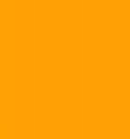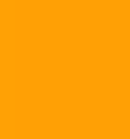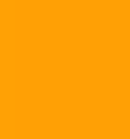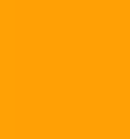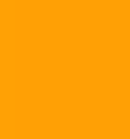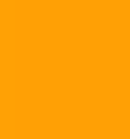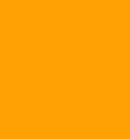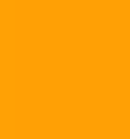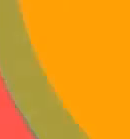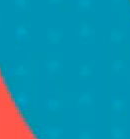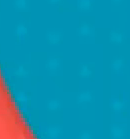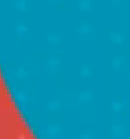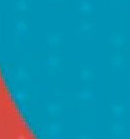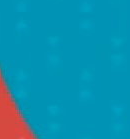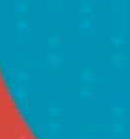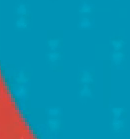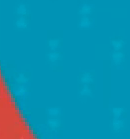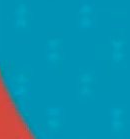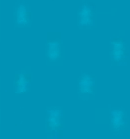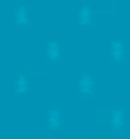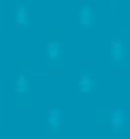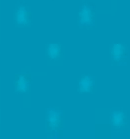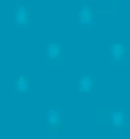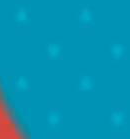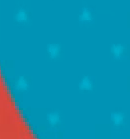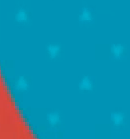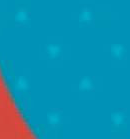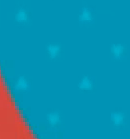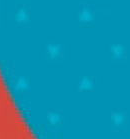es Tino. ¡Feliz Día del Niño!